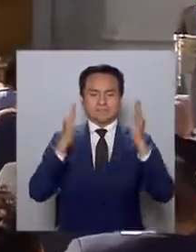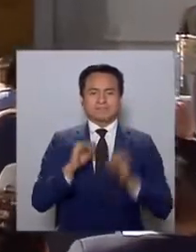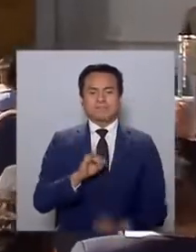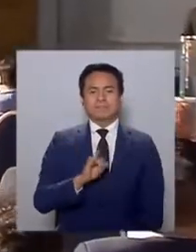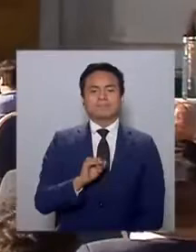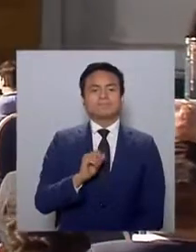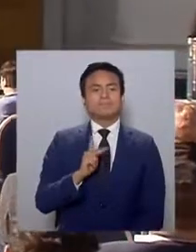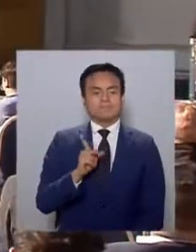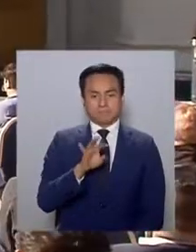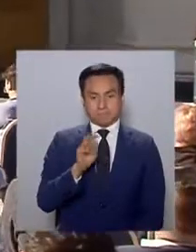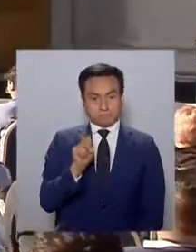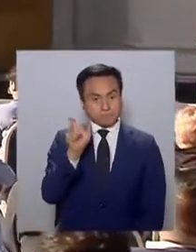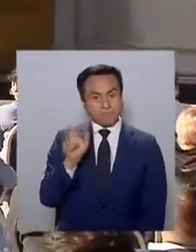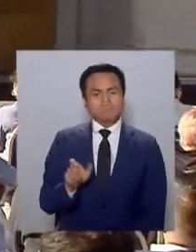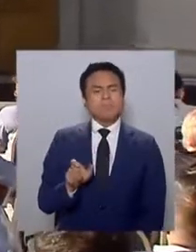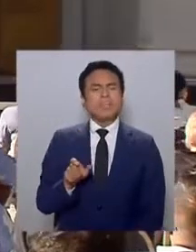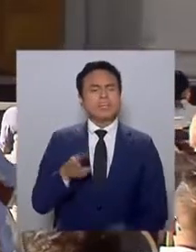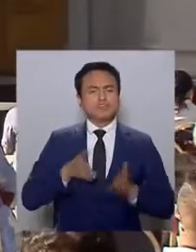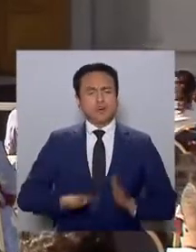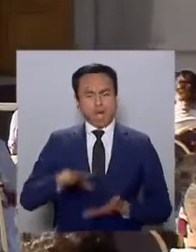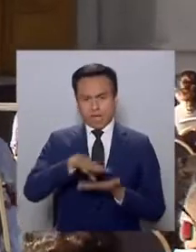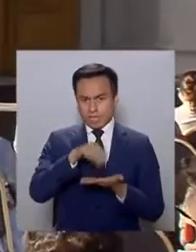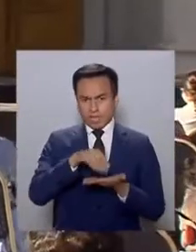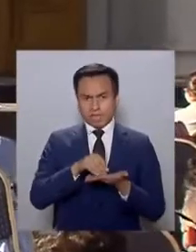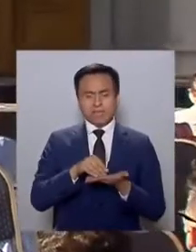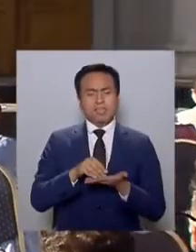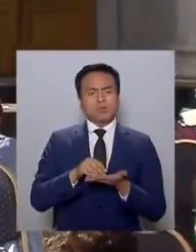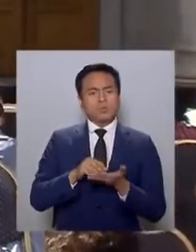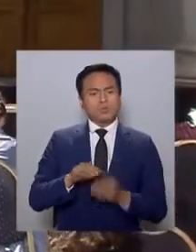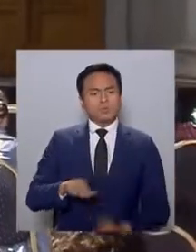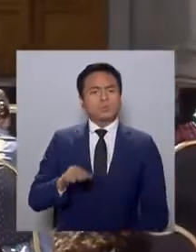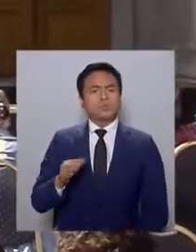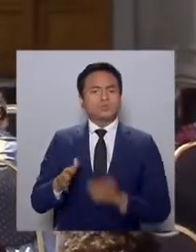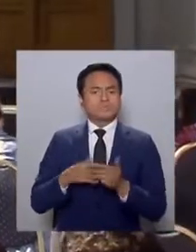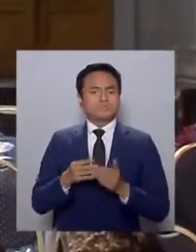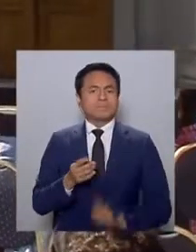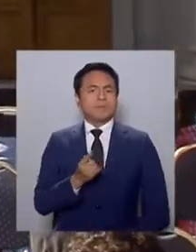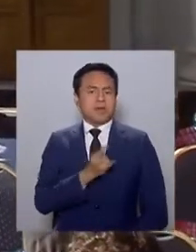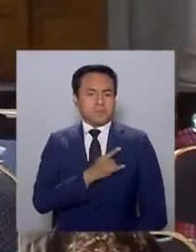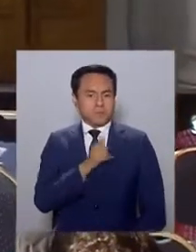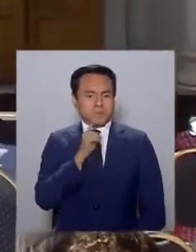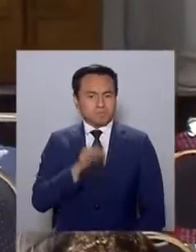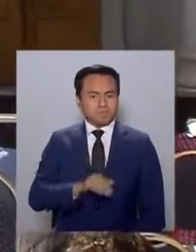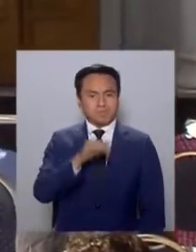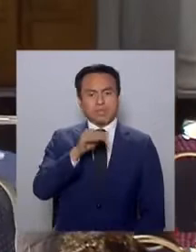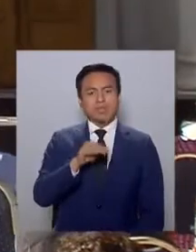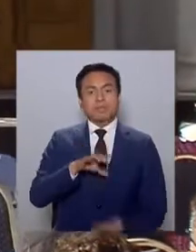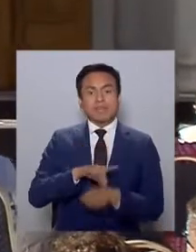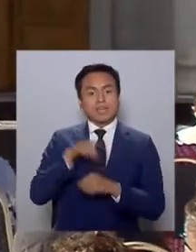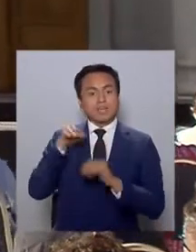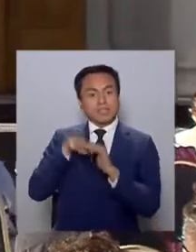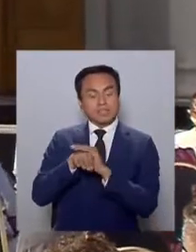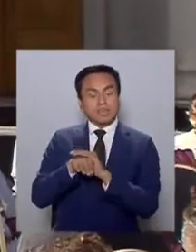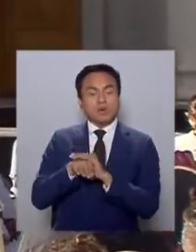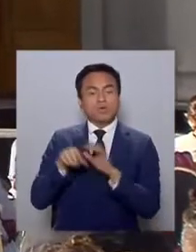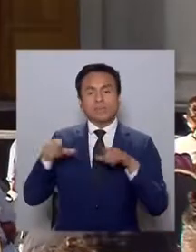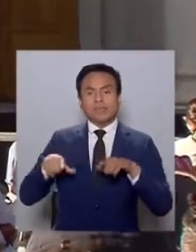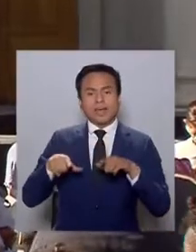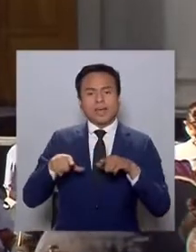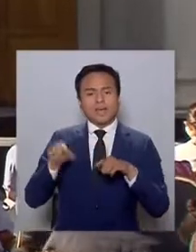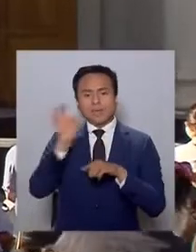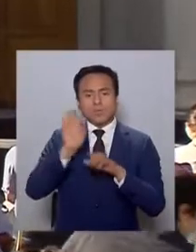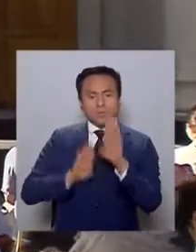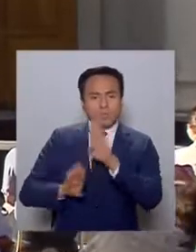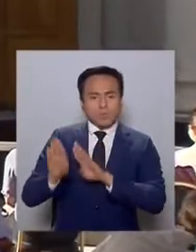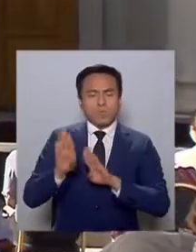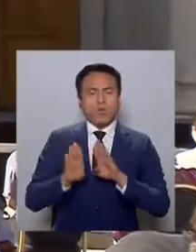Ischia Siches Pastén nació en Arica y se crió en Maipú. Es médica internista en la unidad de